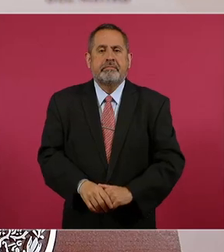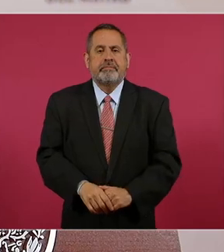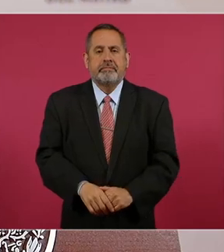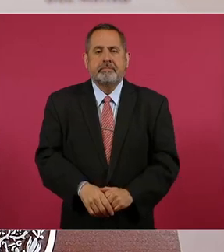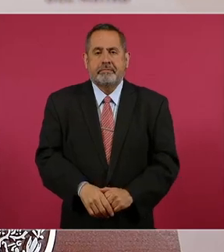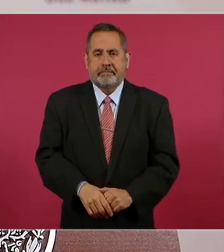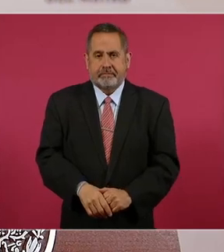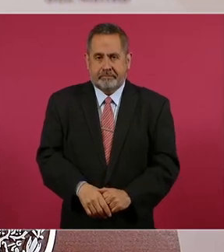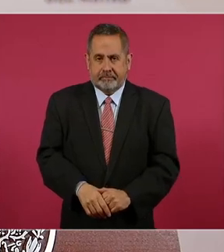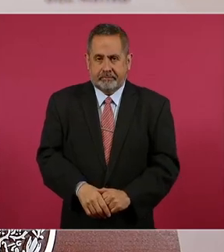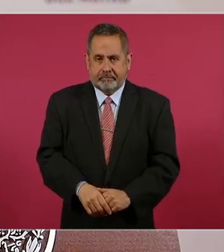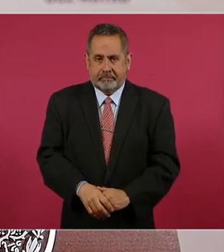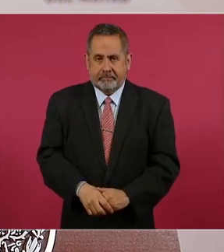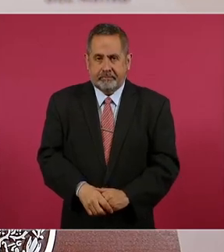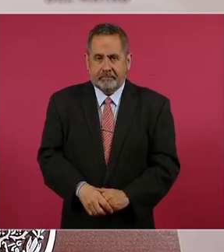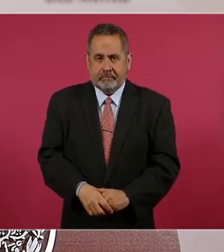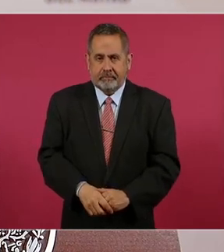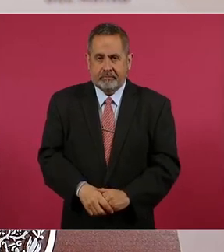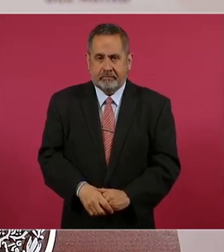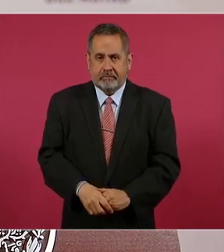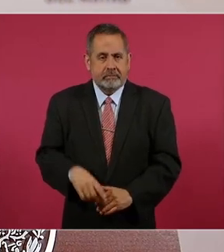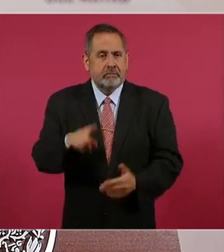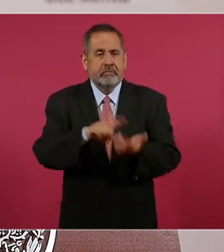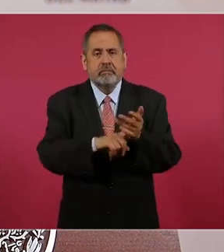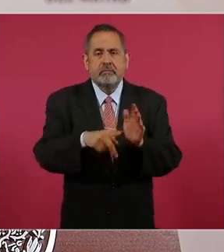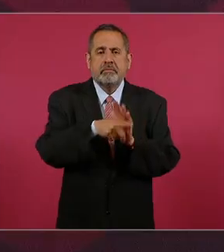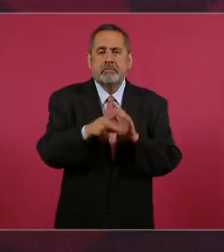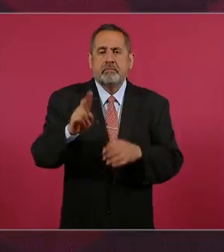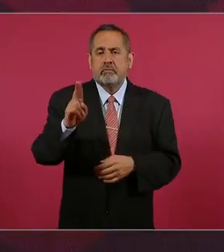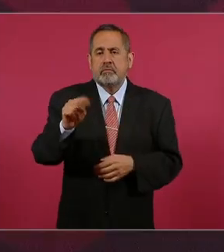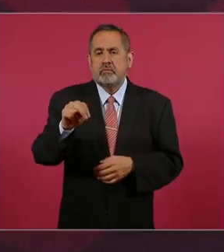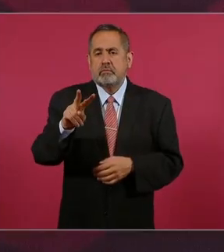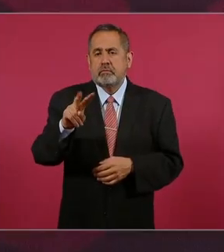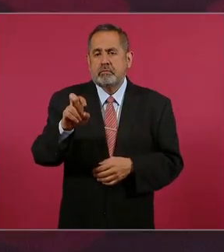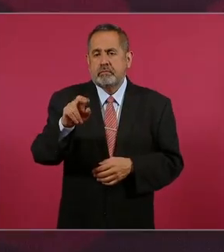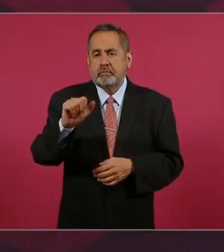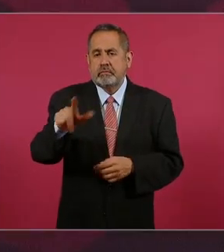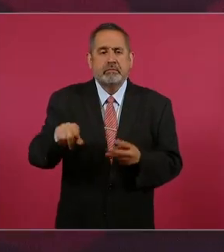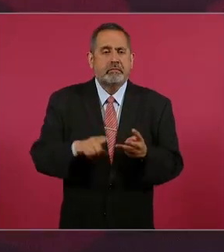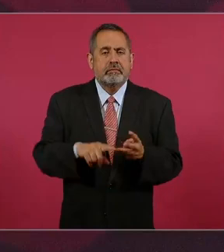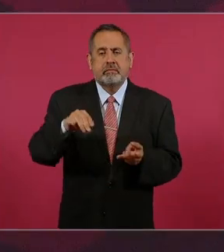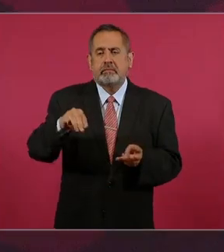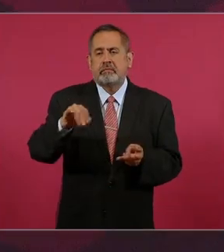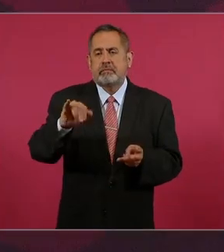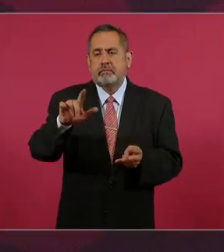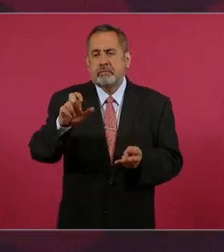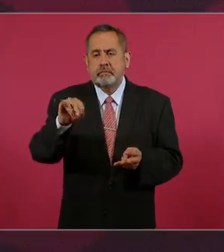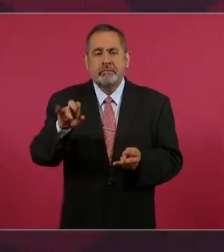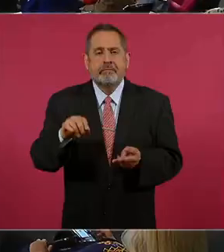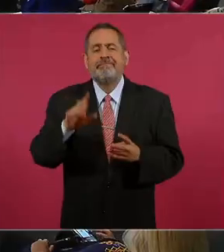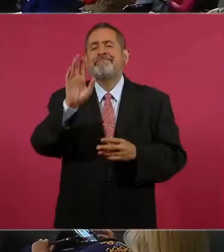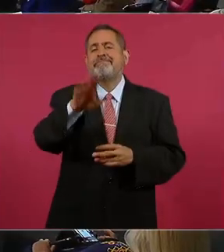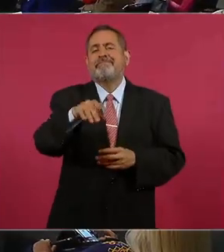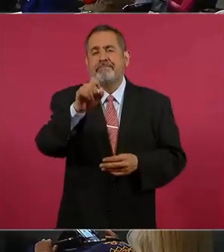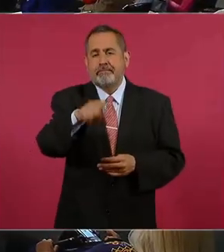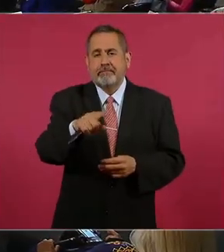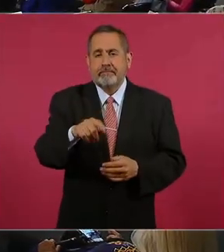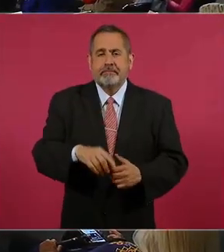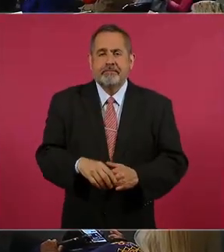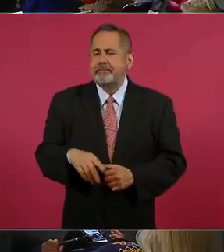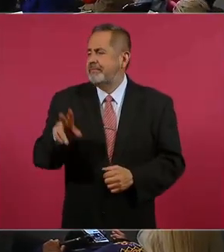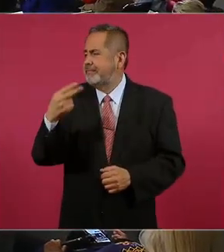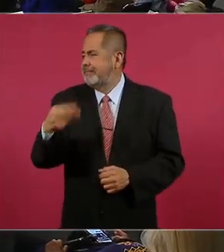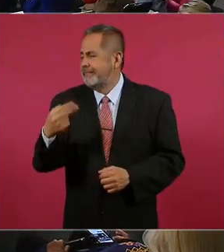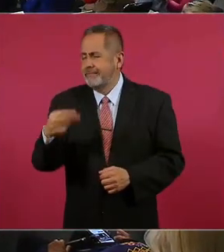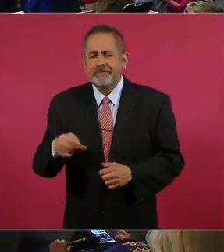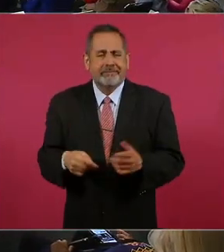¿Qué ¿Qué es? del Universal, los de Milenio, los de ¿Cómo